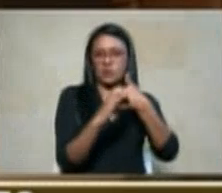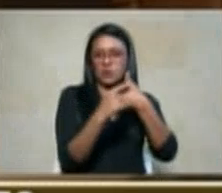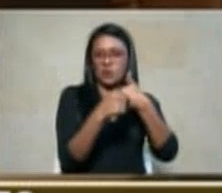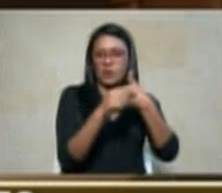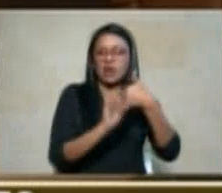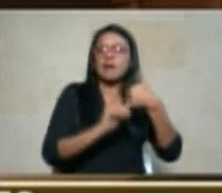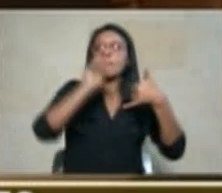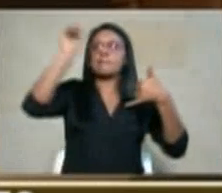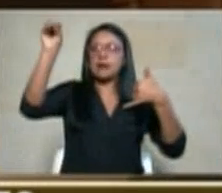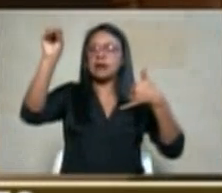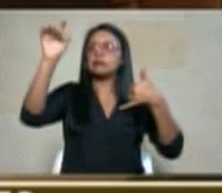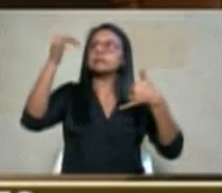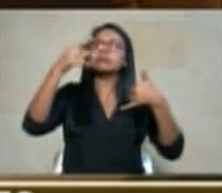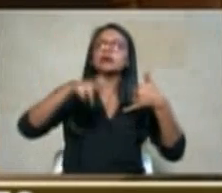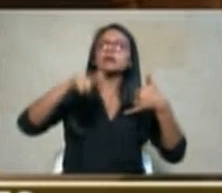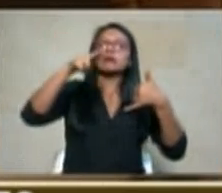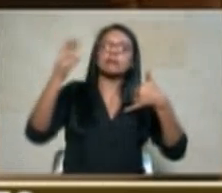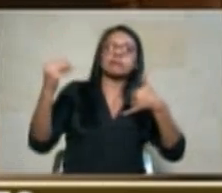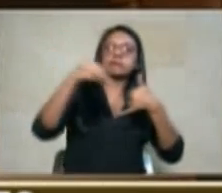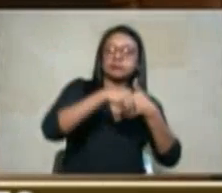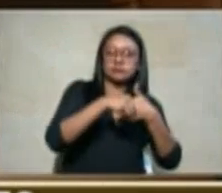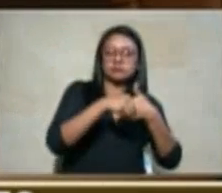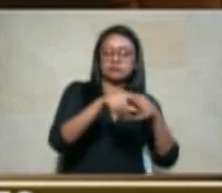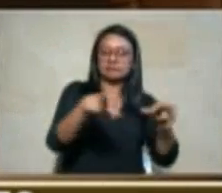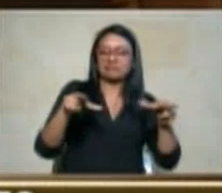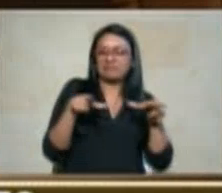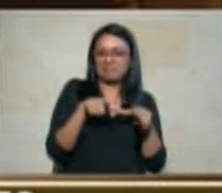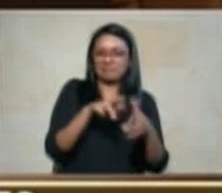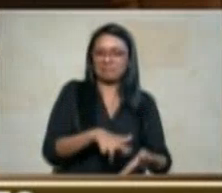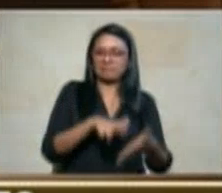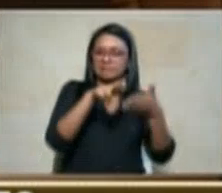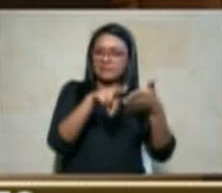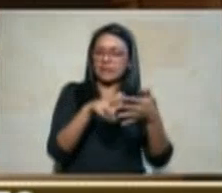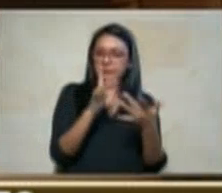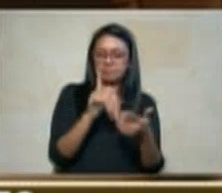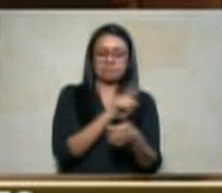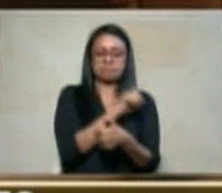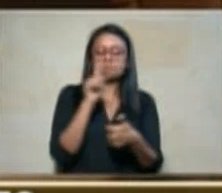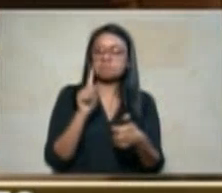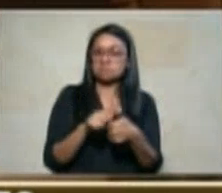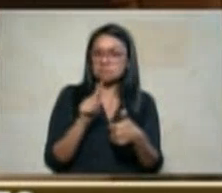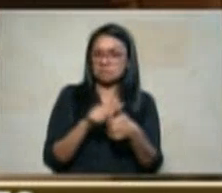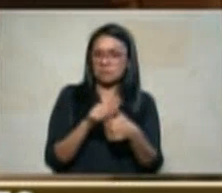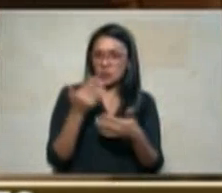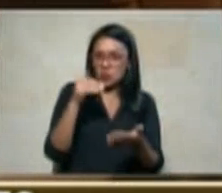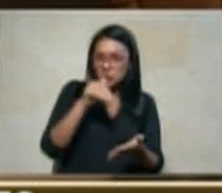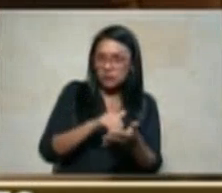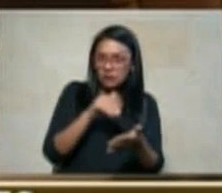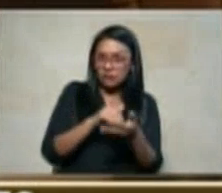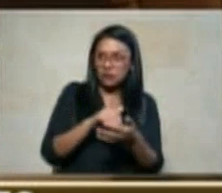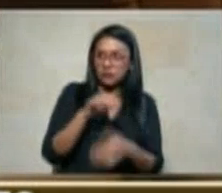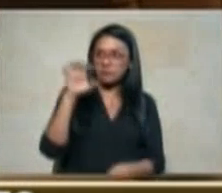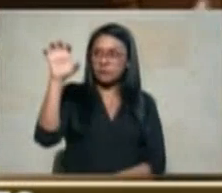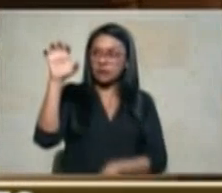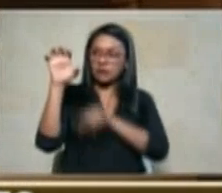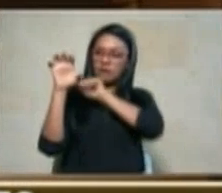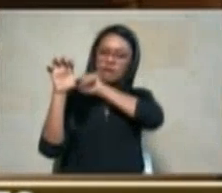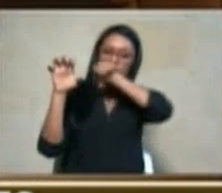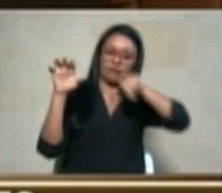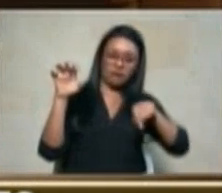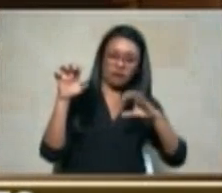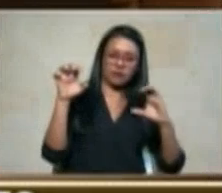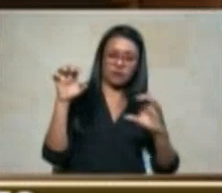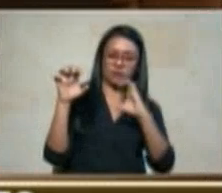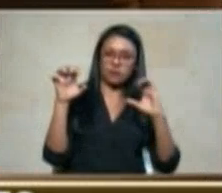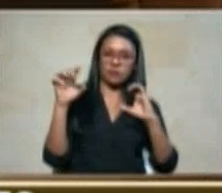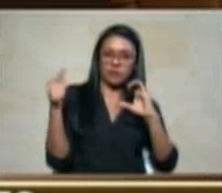la restitución. Una de ellas es si deben retornar a Colombia para poder ostentar de